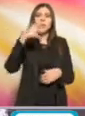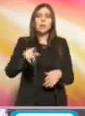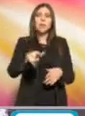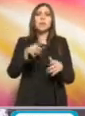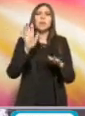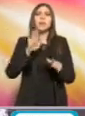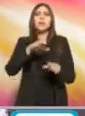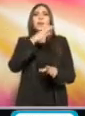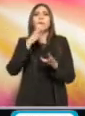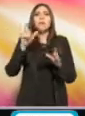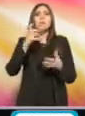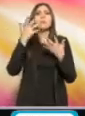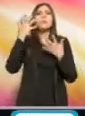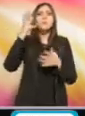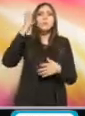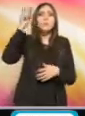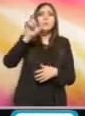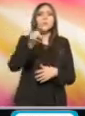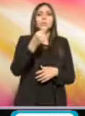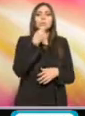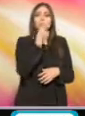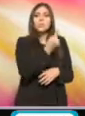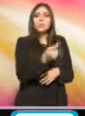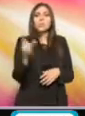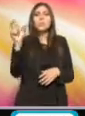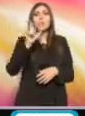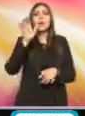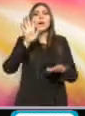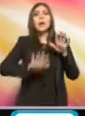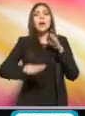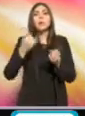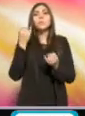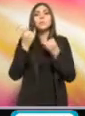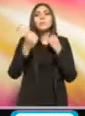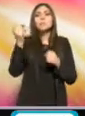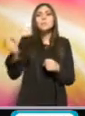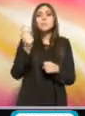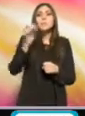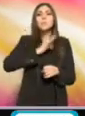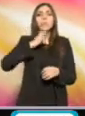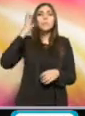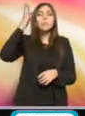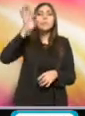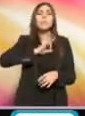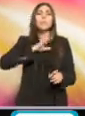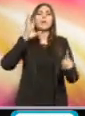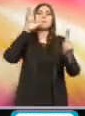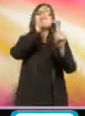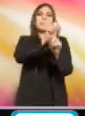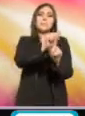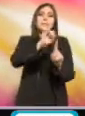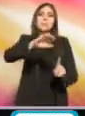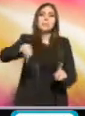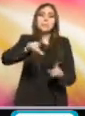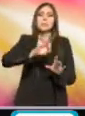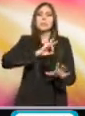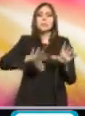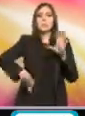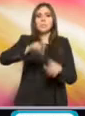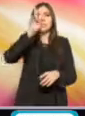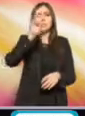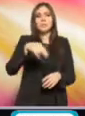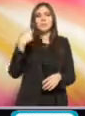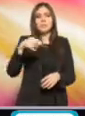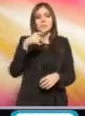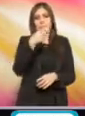Acaba pensando que cuando eres niño y cuando la fortuna la buscas, la encuentras. Entonces, vayan a ver Cosas Pequeñas Extraordinarias